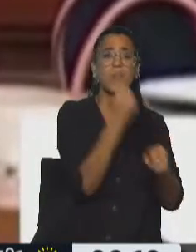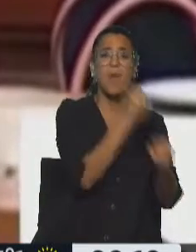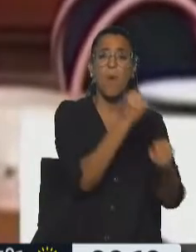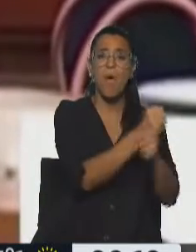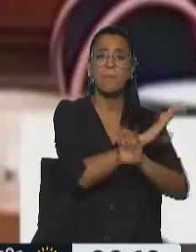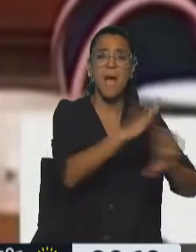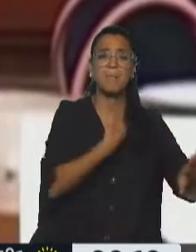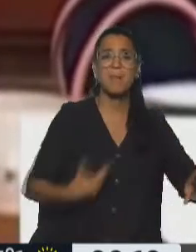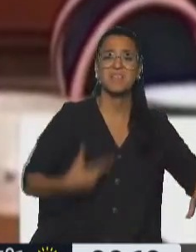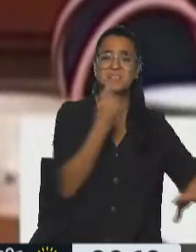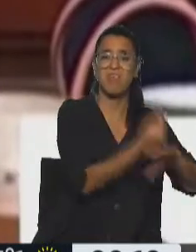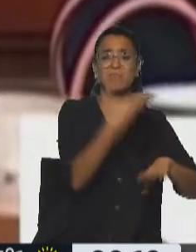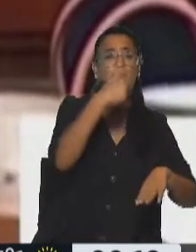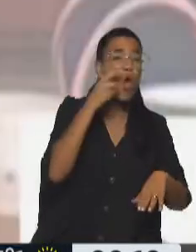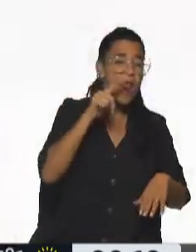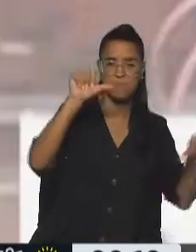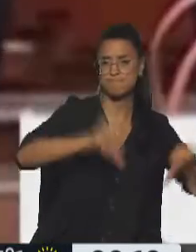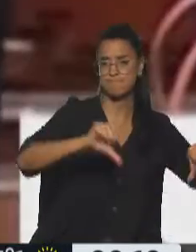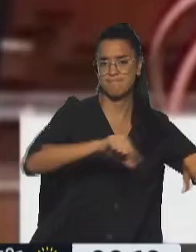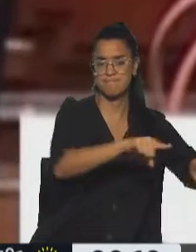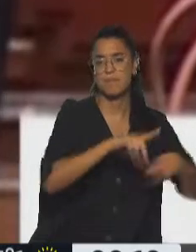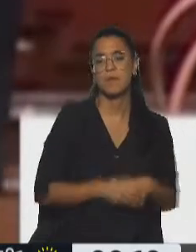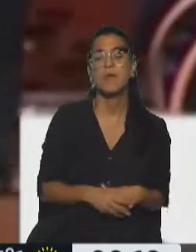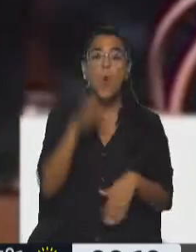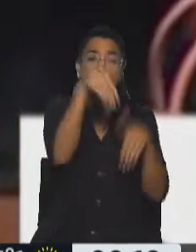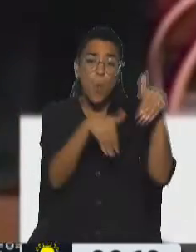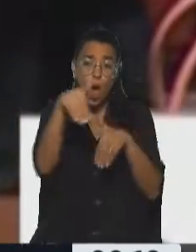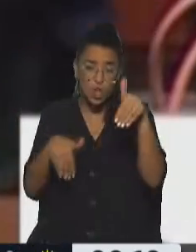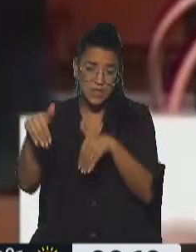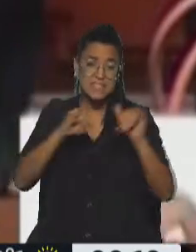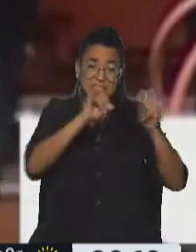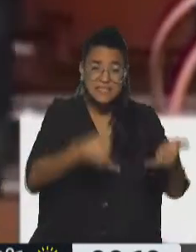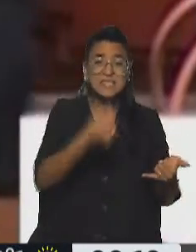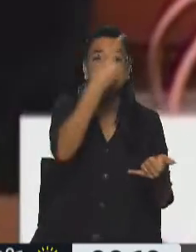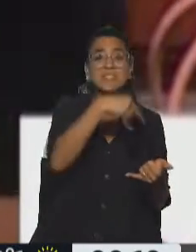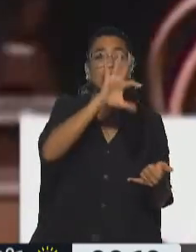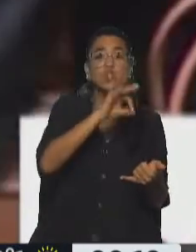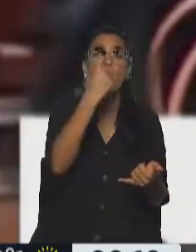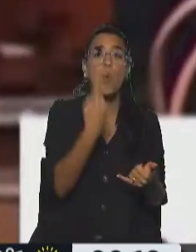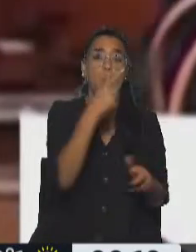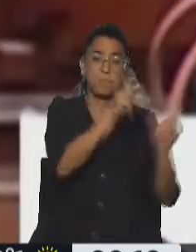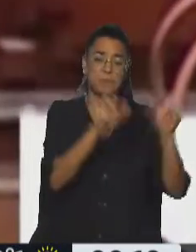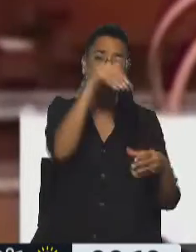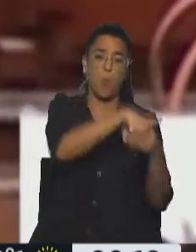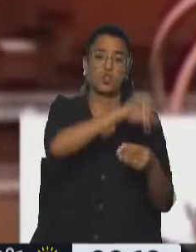la Presidencia de la República. Han votado a favor 101